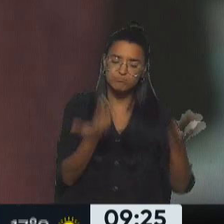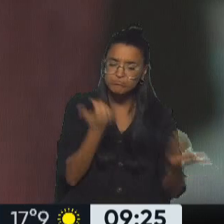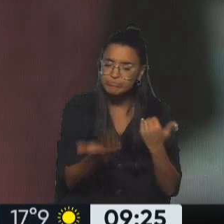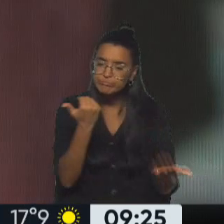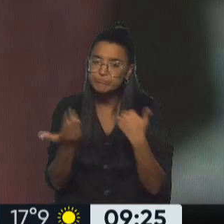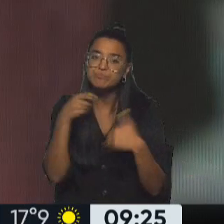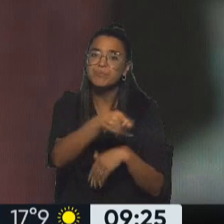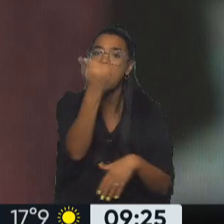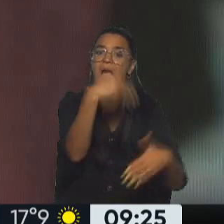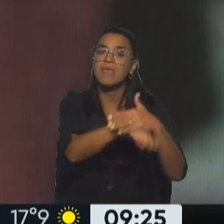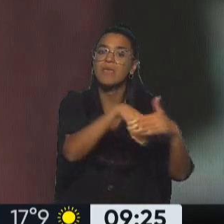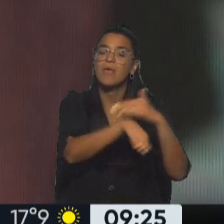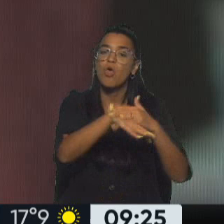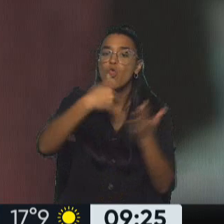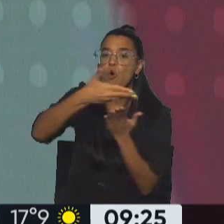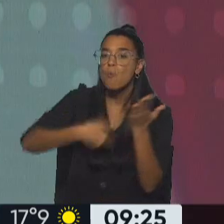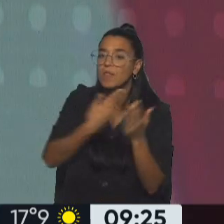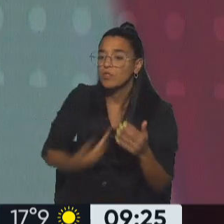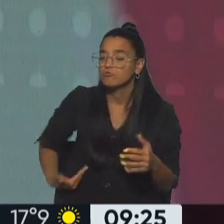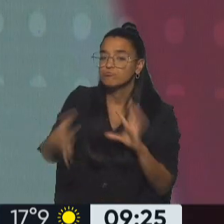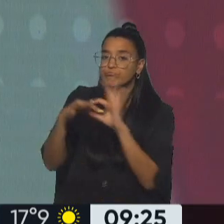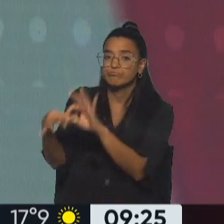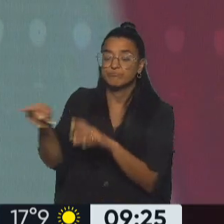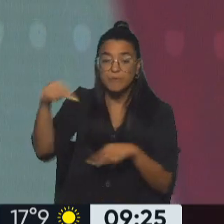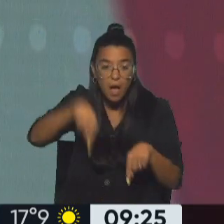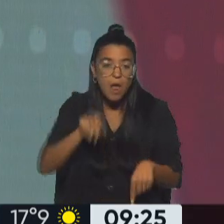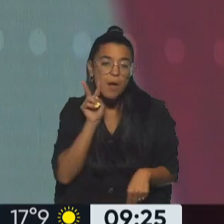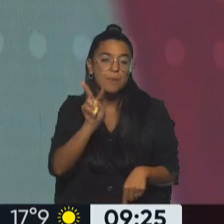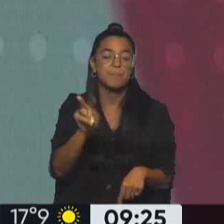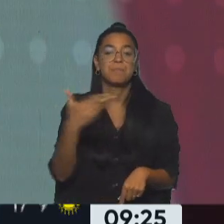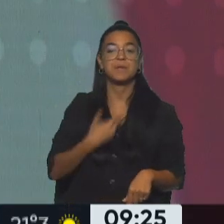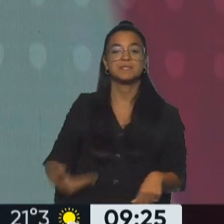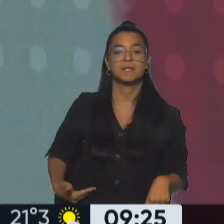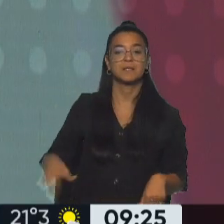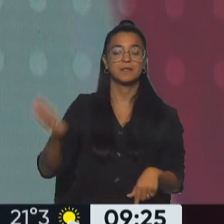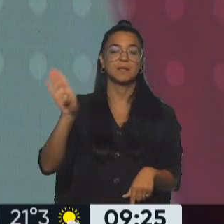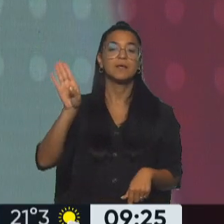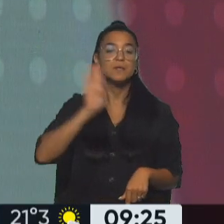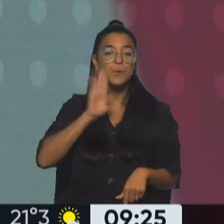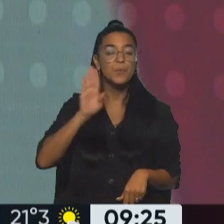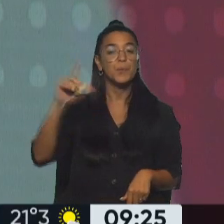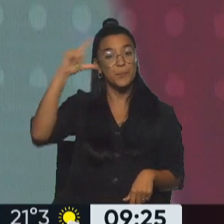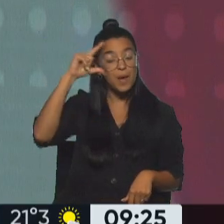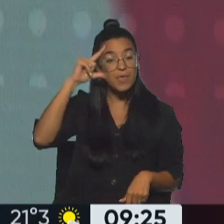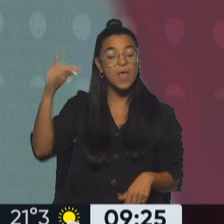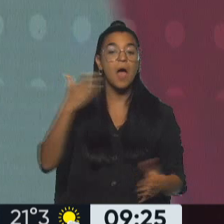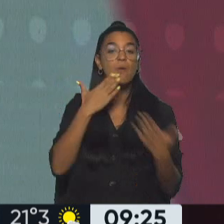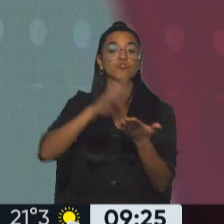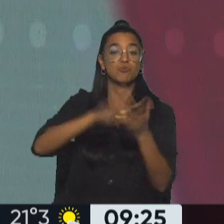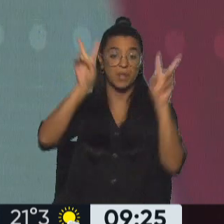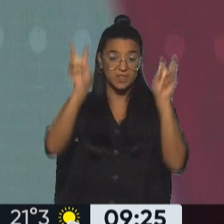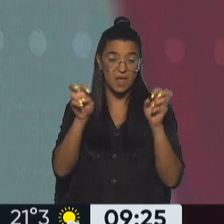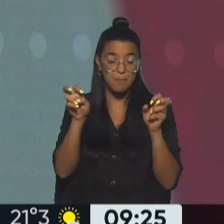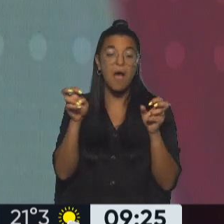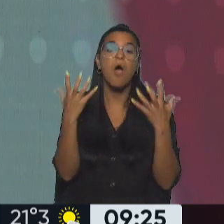Beach por tener documentos clasificados Alejandro te parece escuchamos al presidente Estados Unidos a biden y hablando sobre este tema